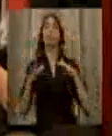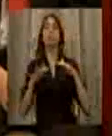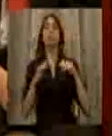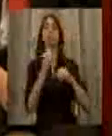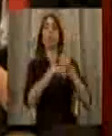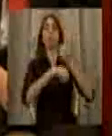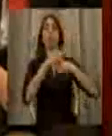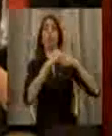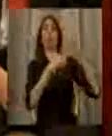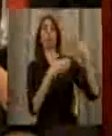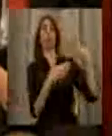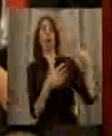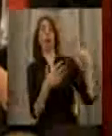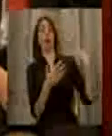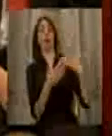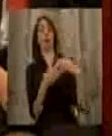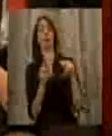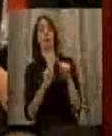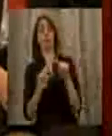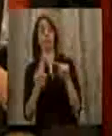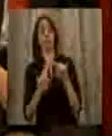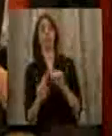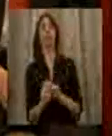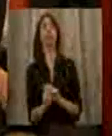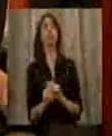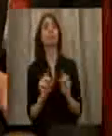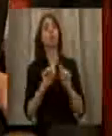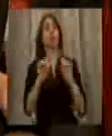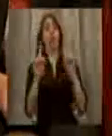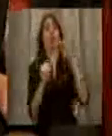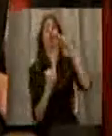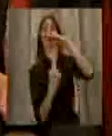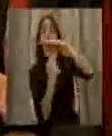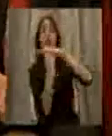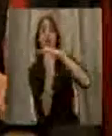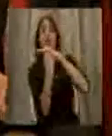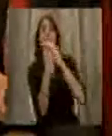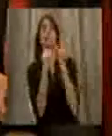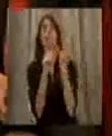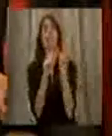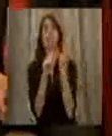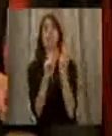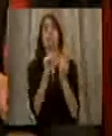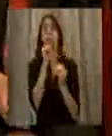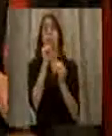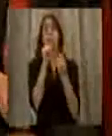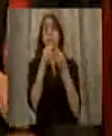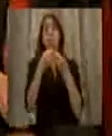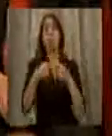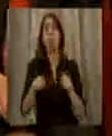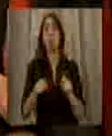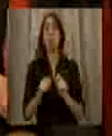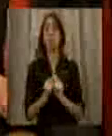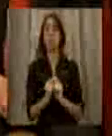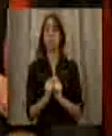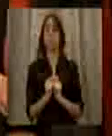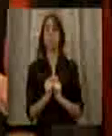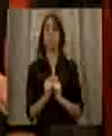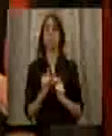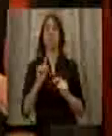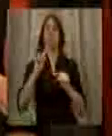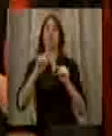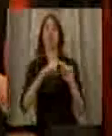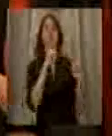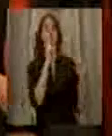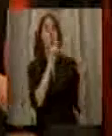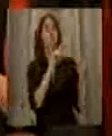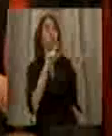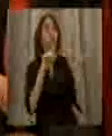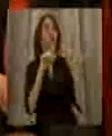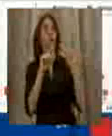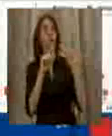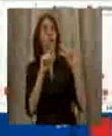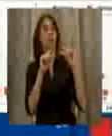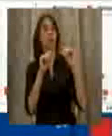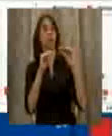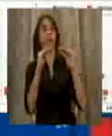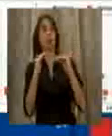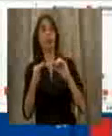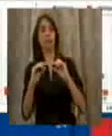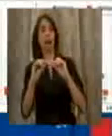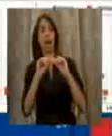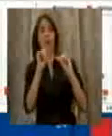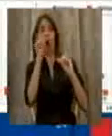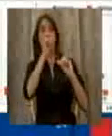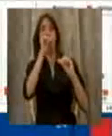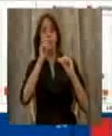últimos años. Veamos otro eje, el eje de la pobreza. Y de nuevo, en el gráfico más abajo,